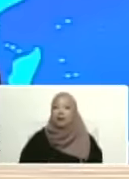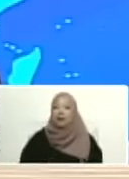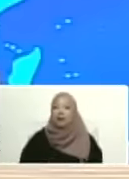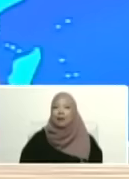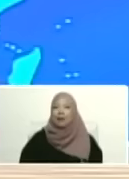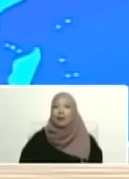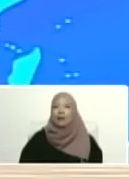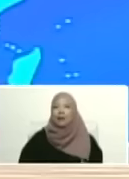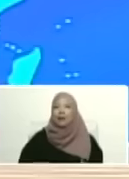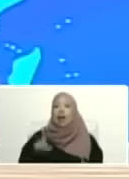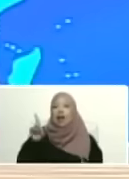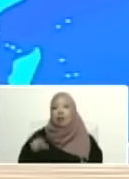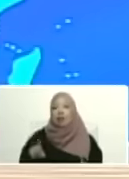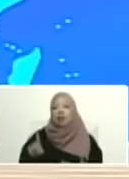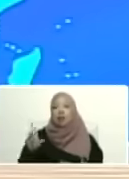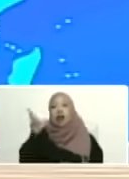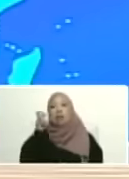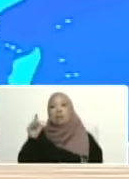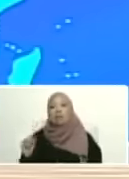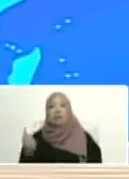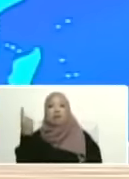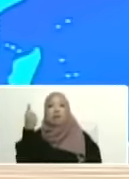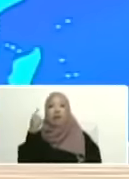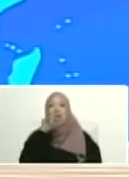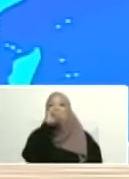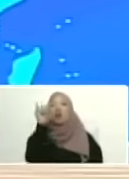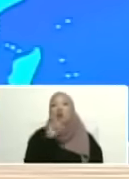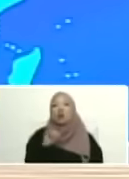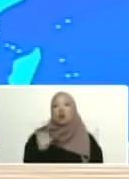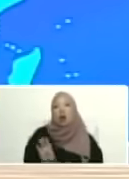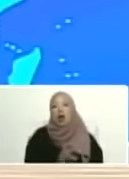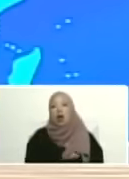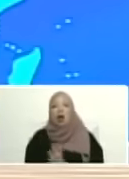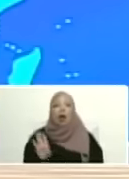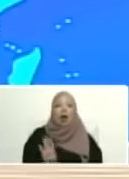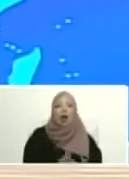En gaita, fue la primera que surgió, la de los niños gaiteros del Zulia.